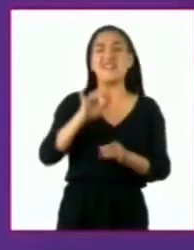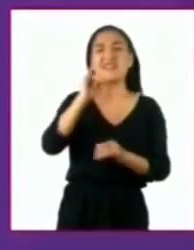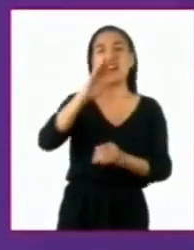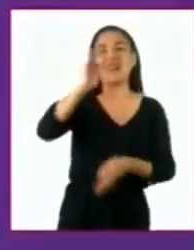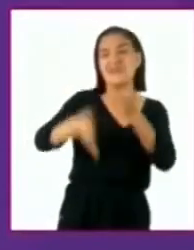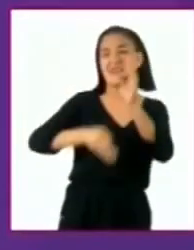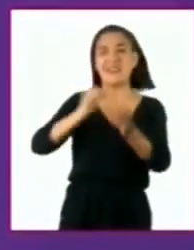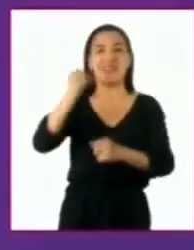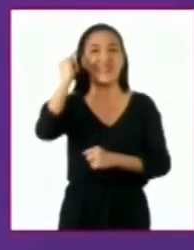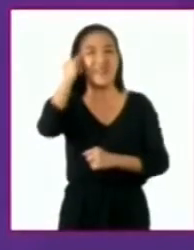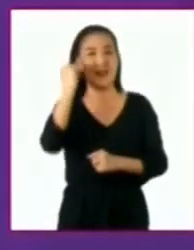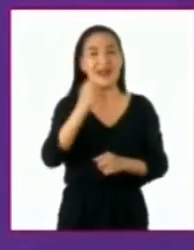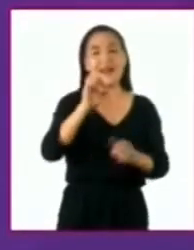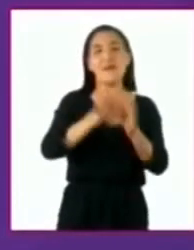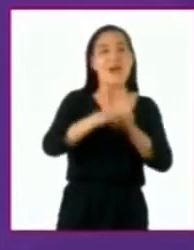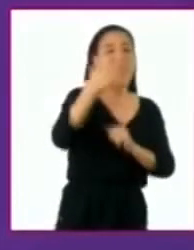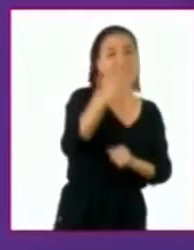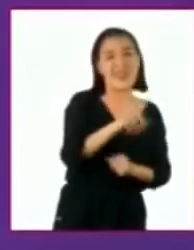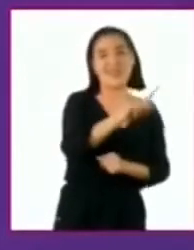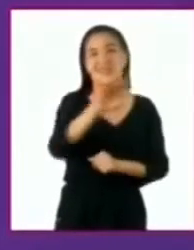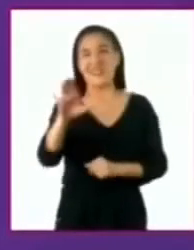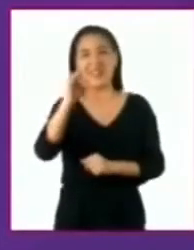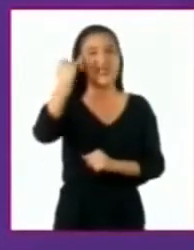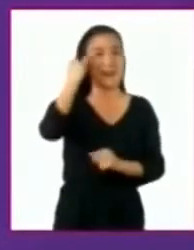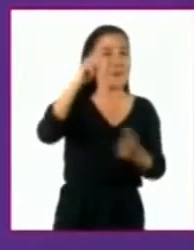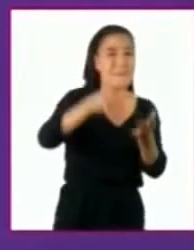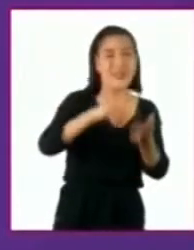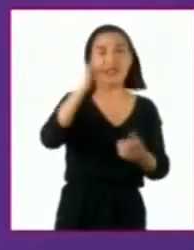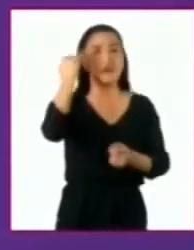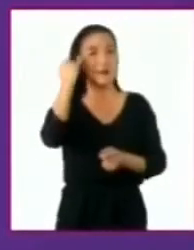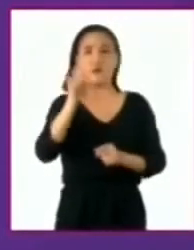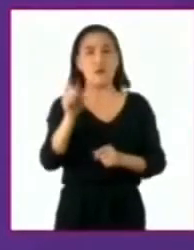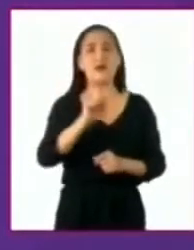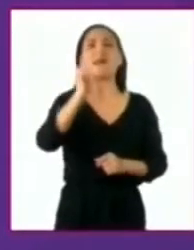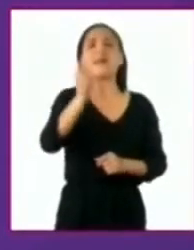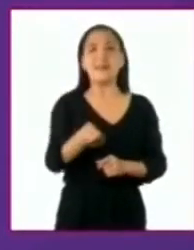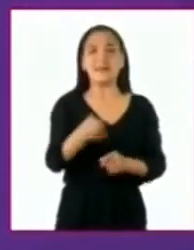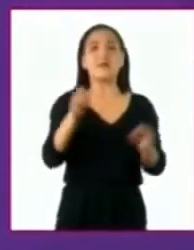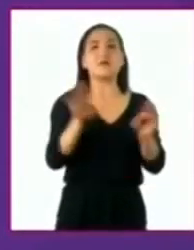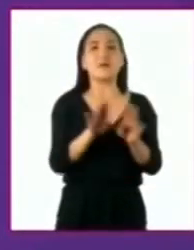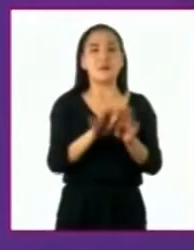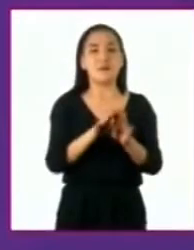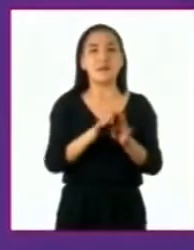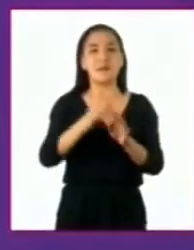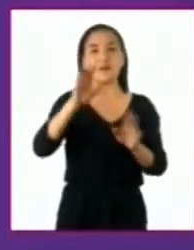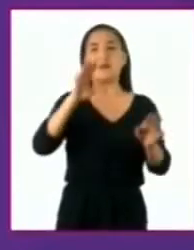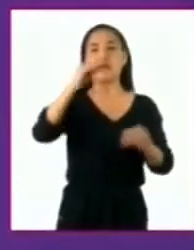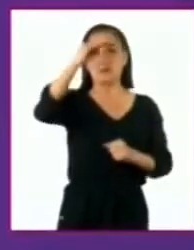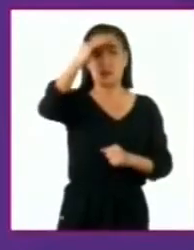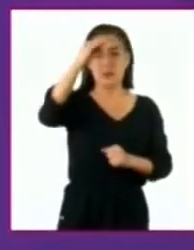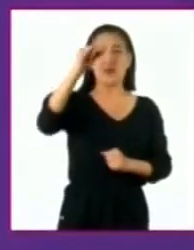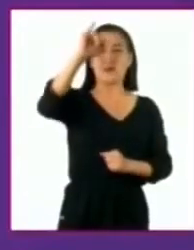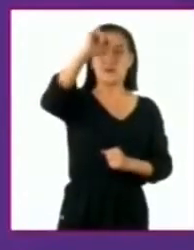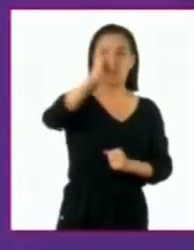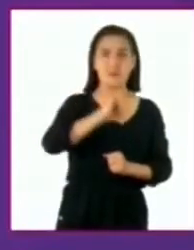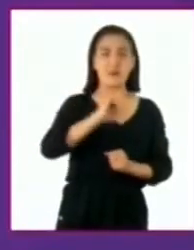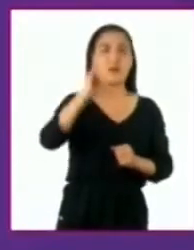recibieran 10 indios, 100 indios, 1000 indios, no. Lo que recibían era un señorío